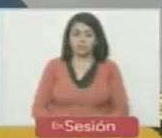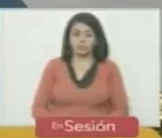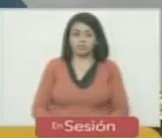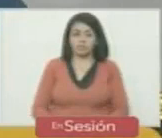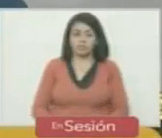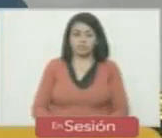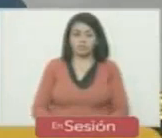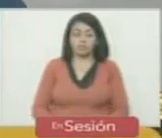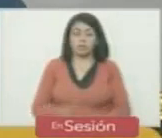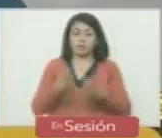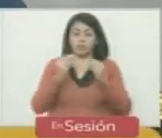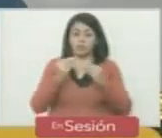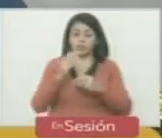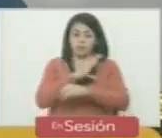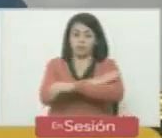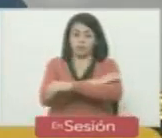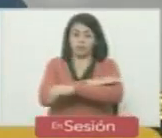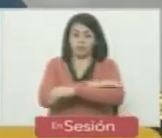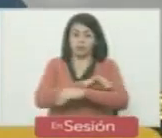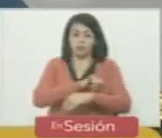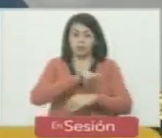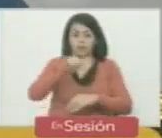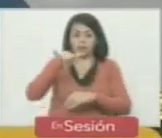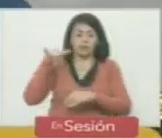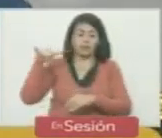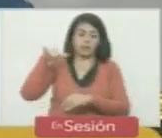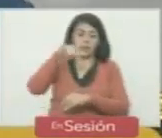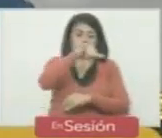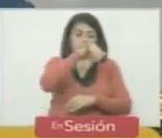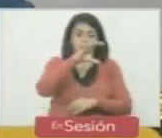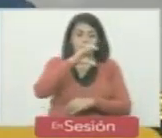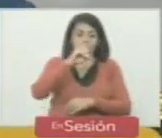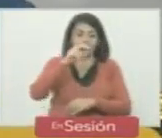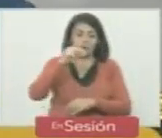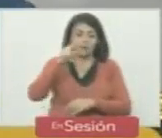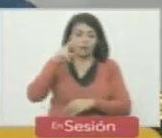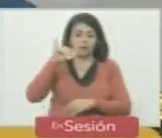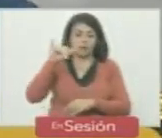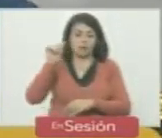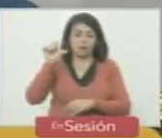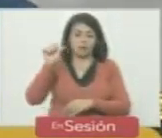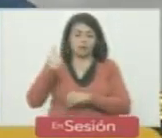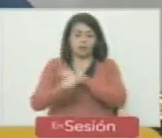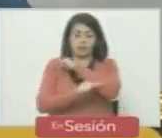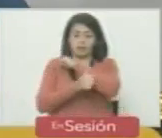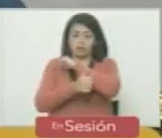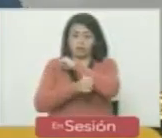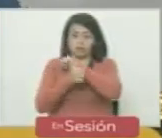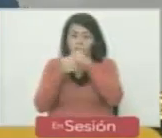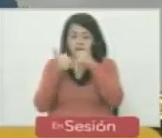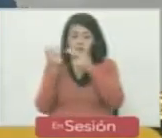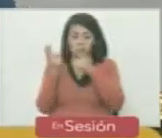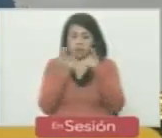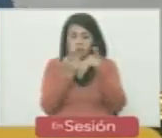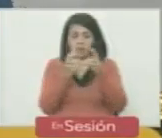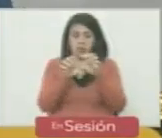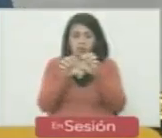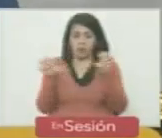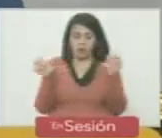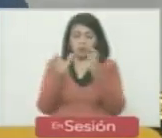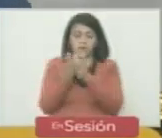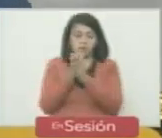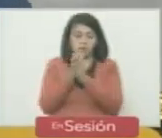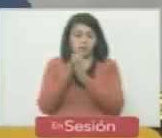porque muchos opositores viajan en Conviasa y dicen que bien nos trataron, que bien nos atendieron, que gente tan amable, que gente tan